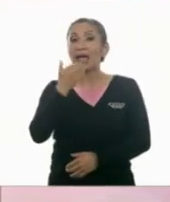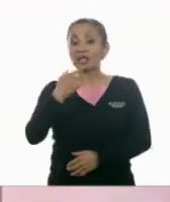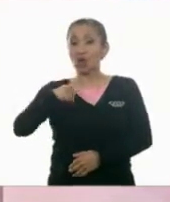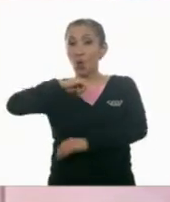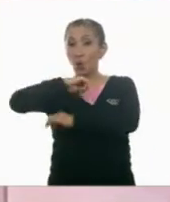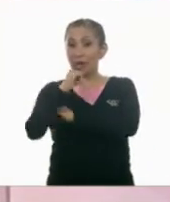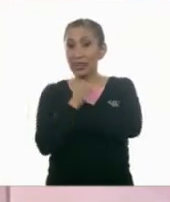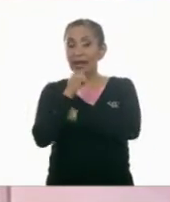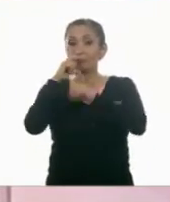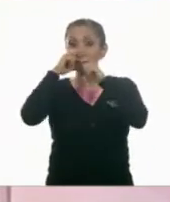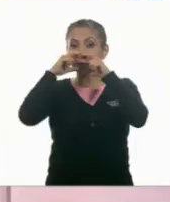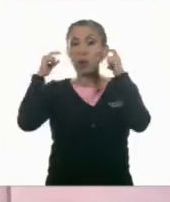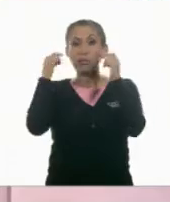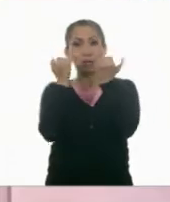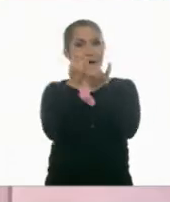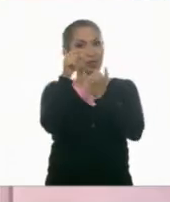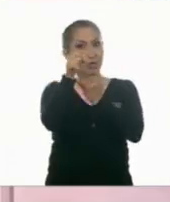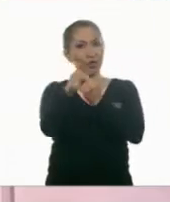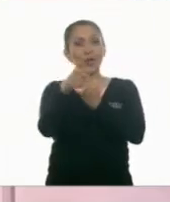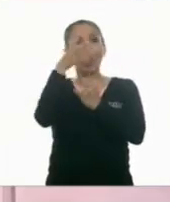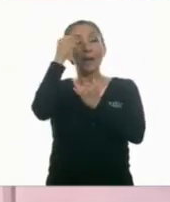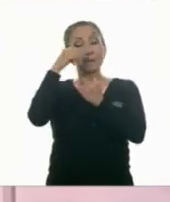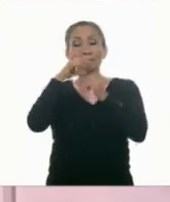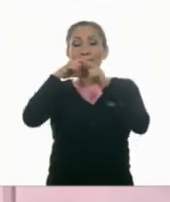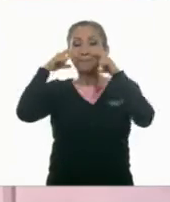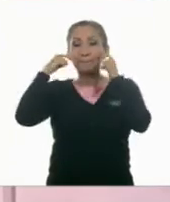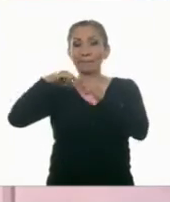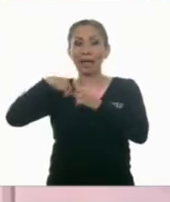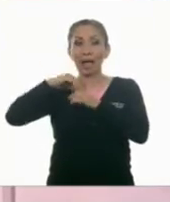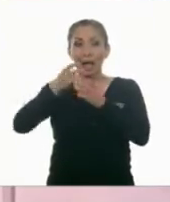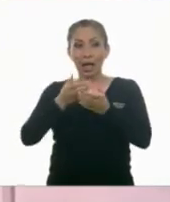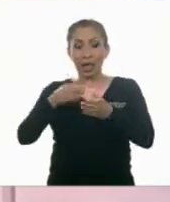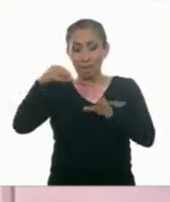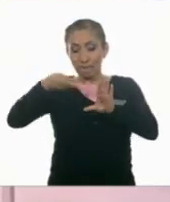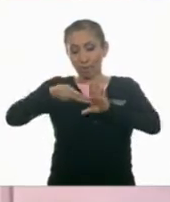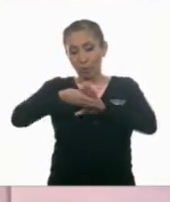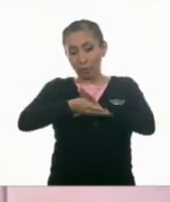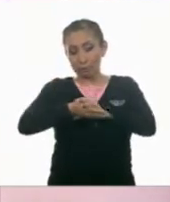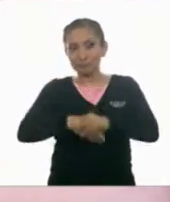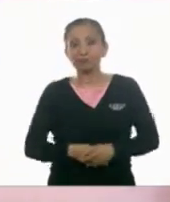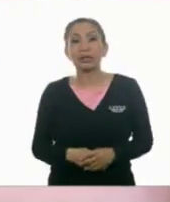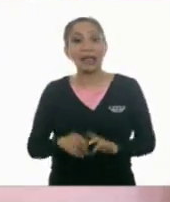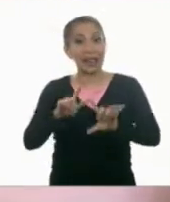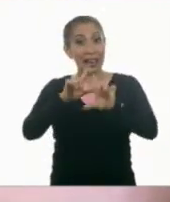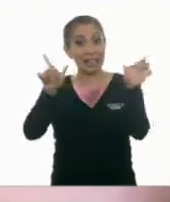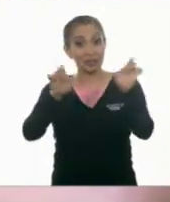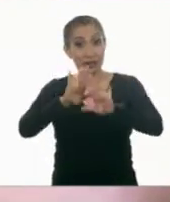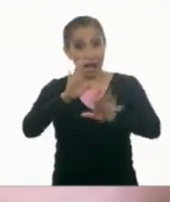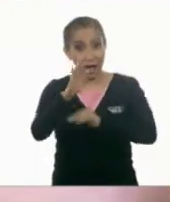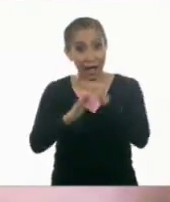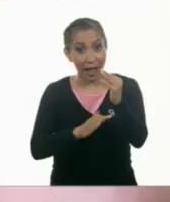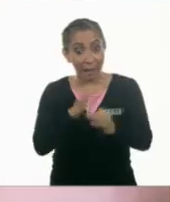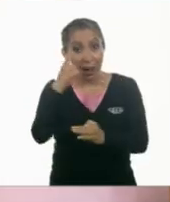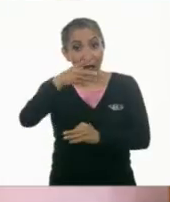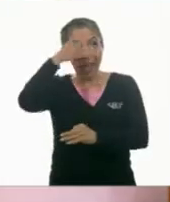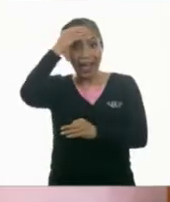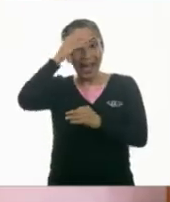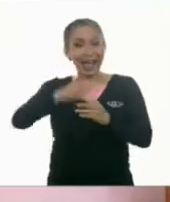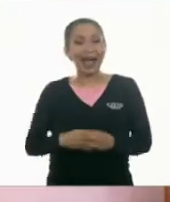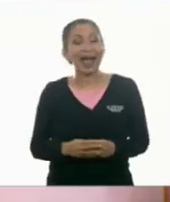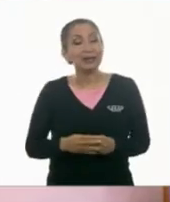a guardar entonces también, como tú, mi cubrebocas en esta bolsita. Bueno, ¿ya están listas y listos para